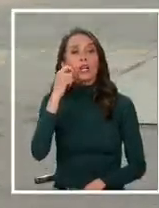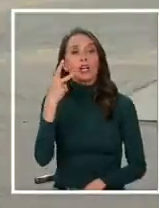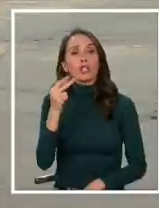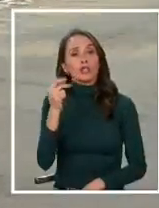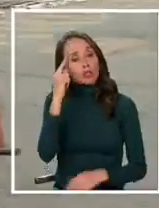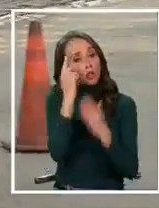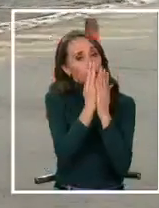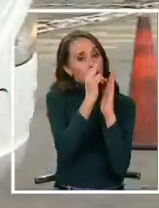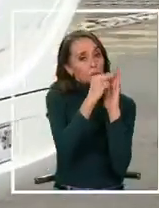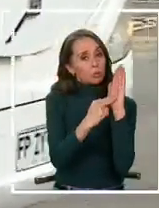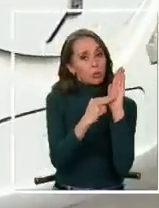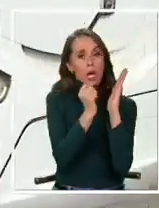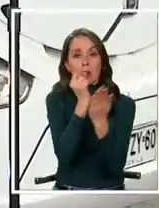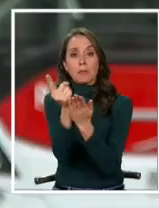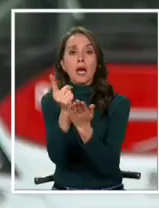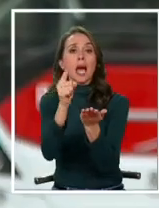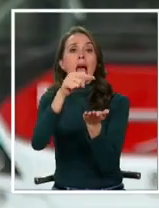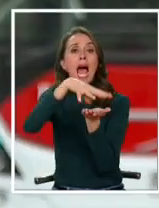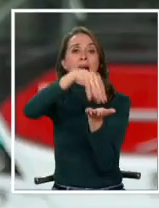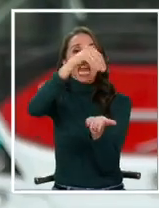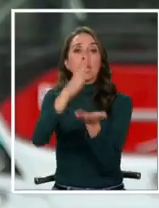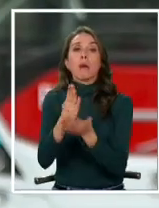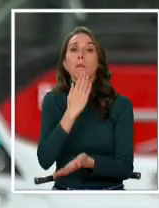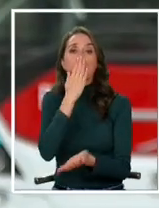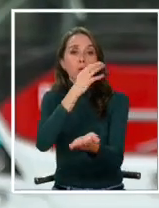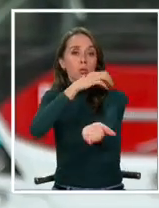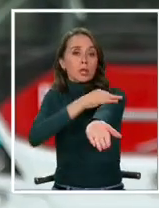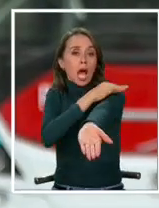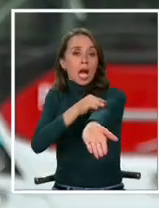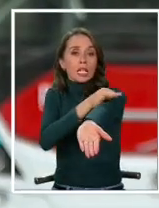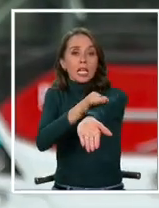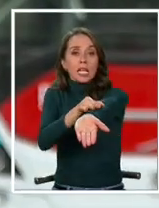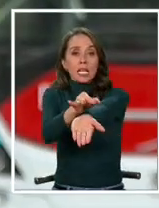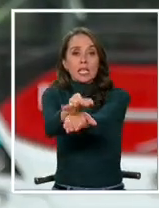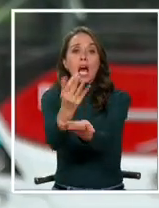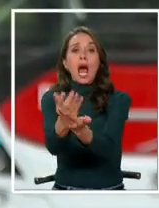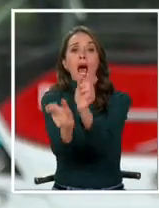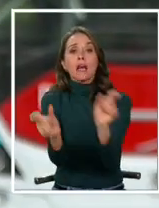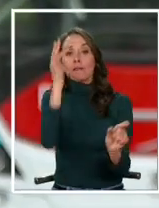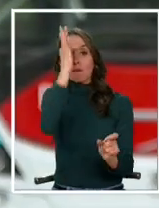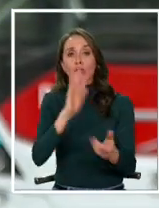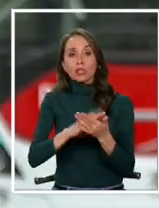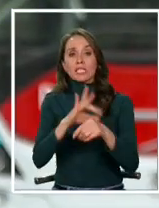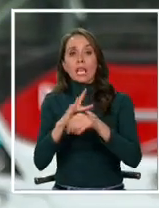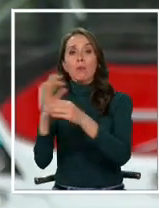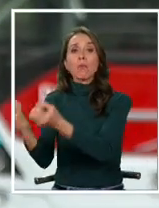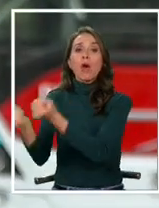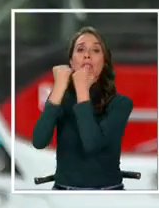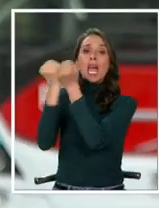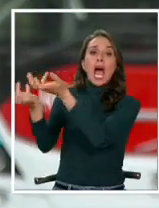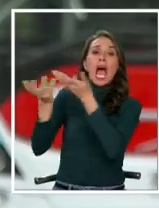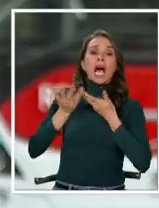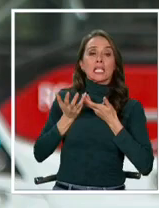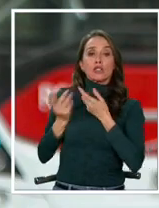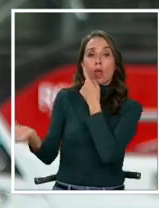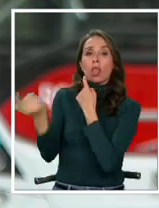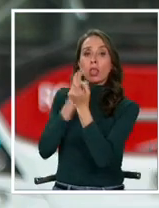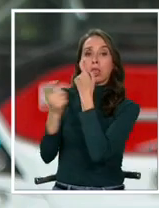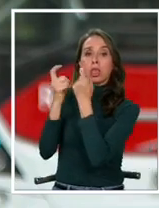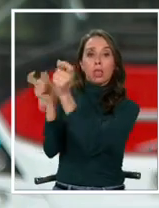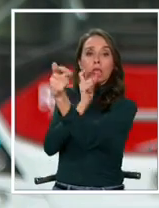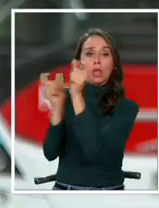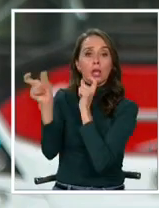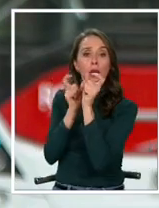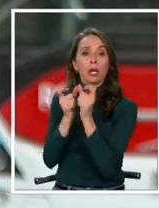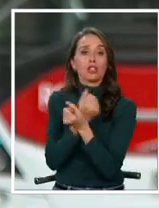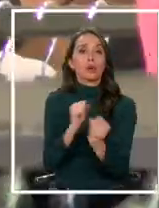justamente las acciones deica puntarena Lamentablemente se pueden vivir en distintos puntos donde hay personal de salud agresiones al personal de salud agresiones verbales y